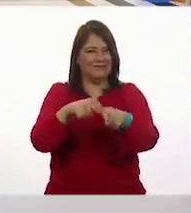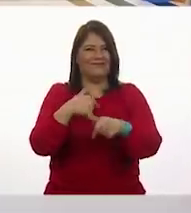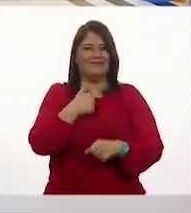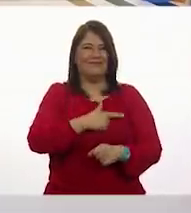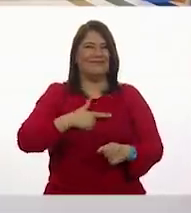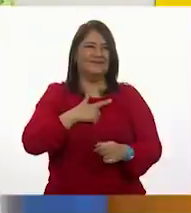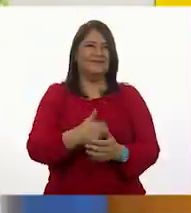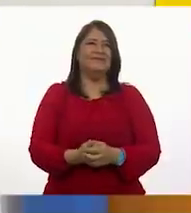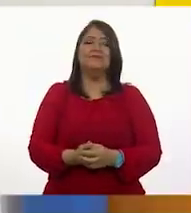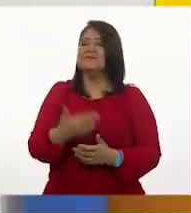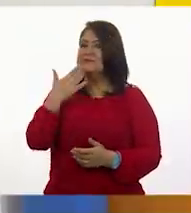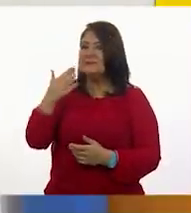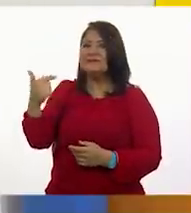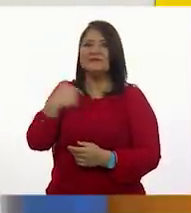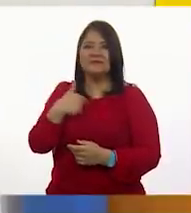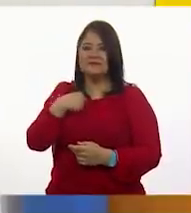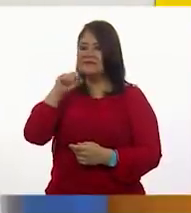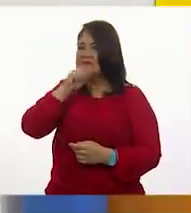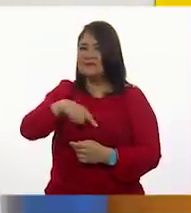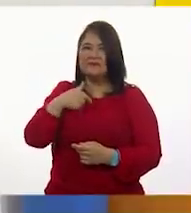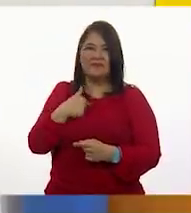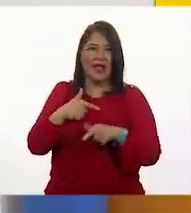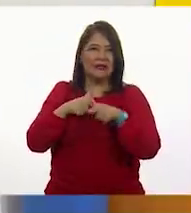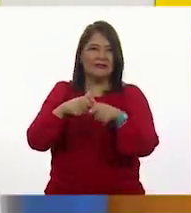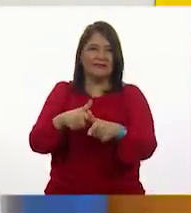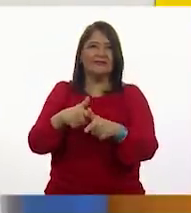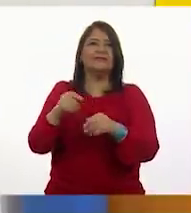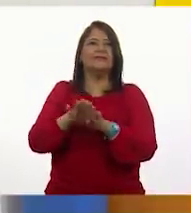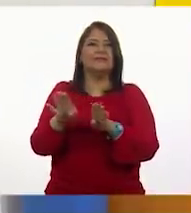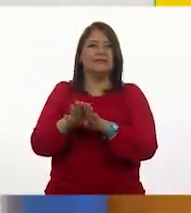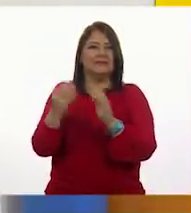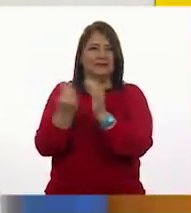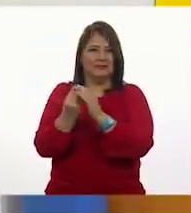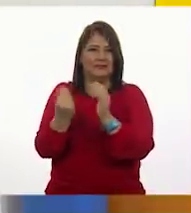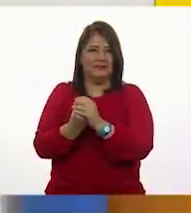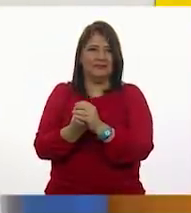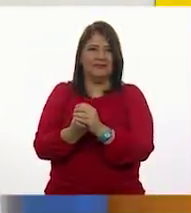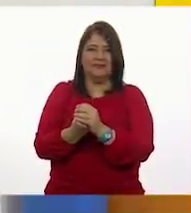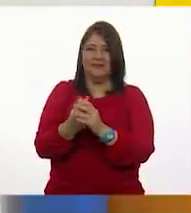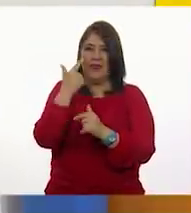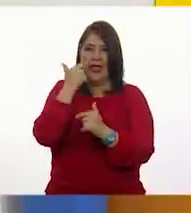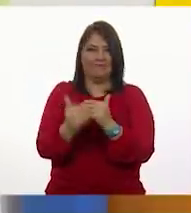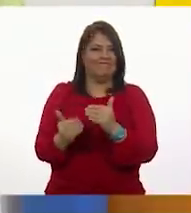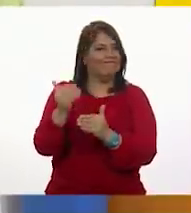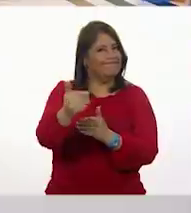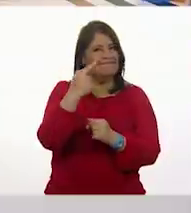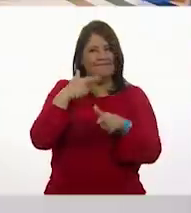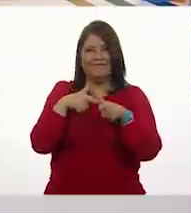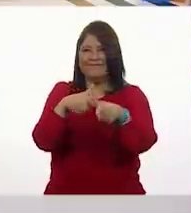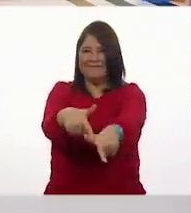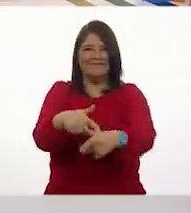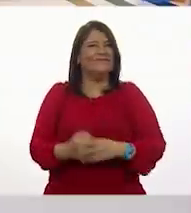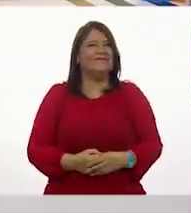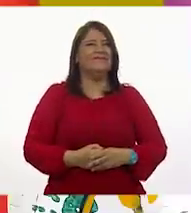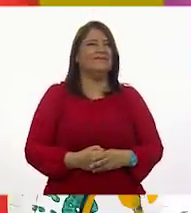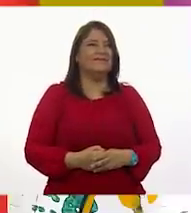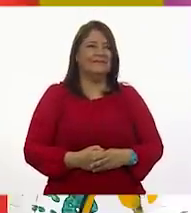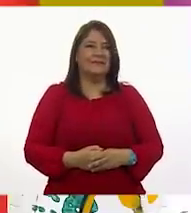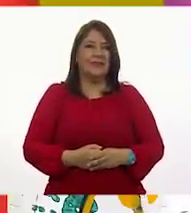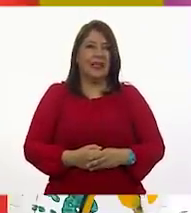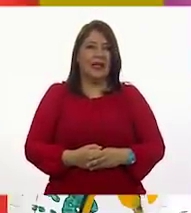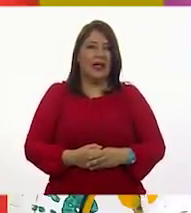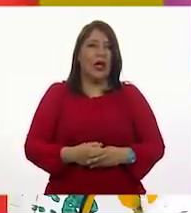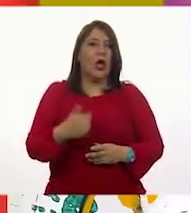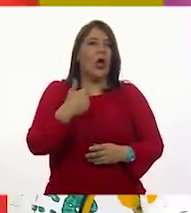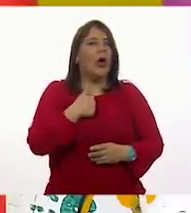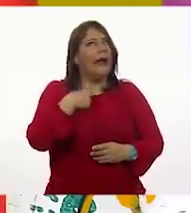Muy bien, pues yo también estoy listo para continuar la clase, así que adelante. Adelante. Muy bien, voy a